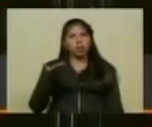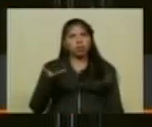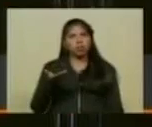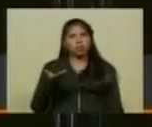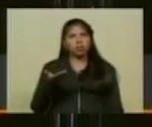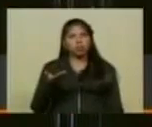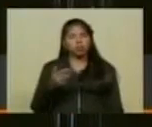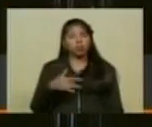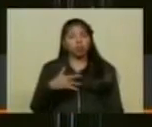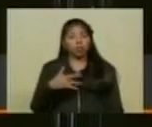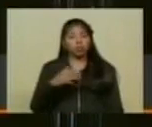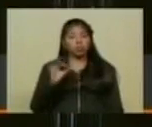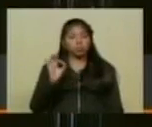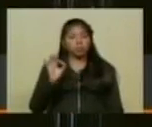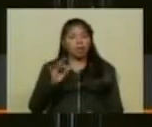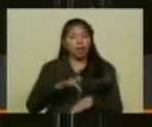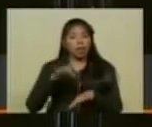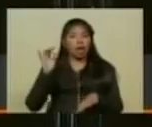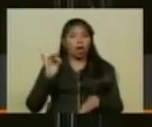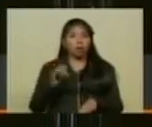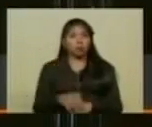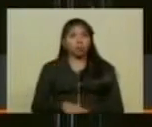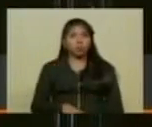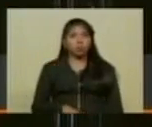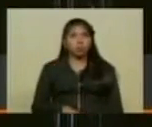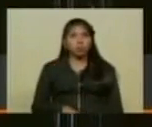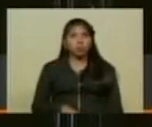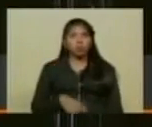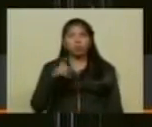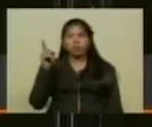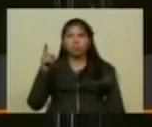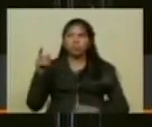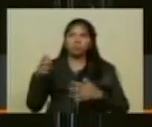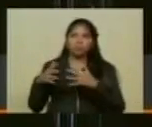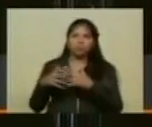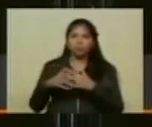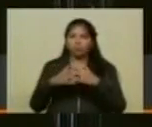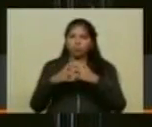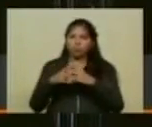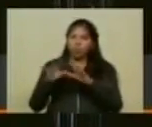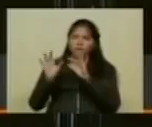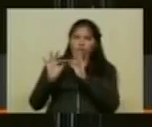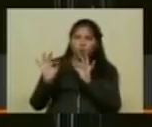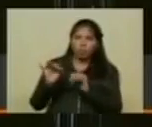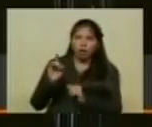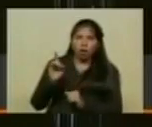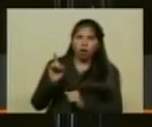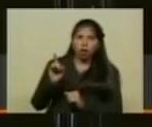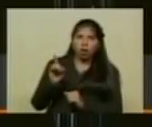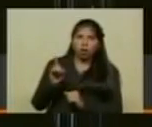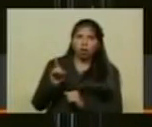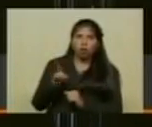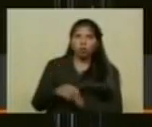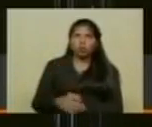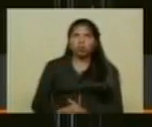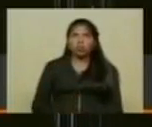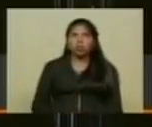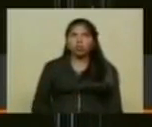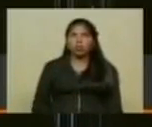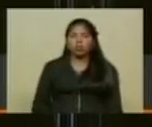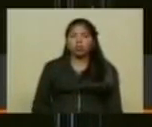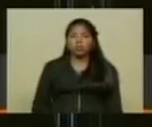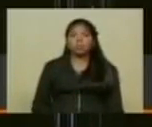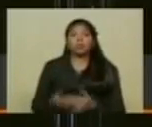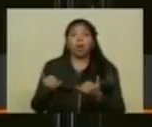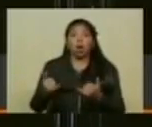sensible, en la política imperial y en sus formas. Con la llegada del gobierno de Donald